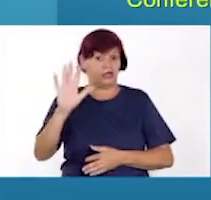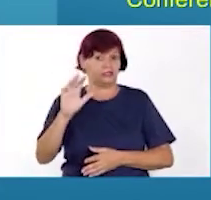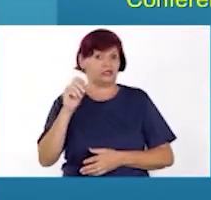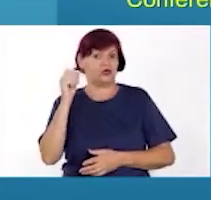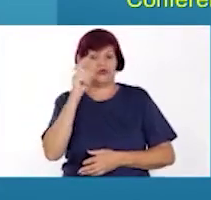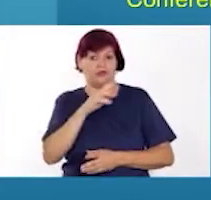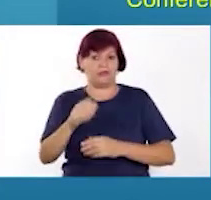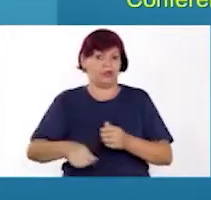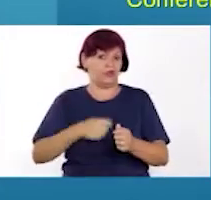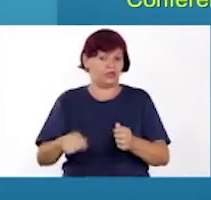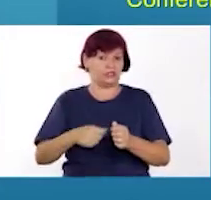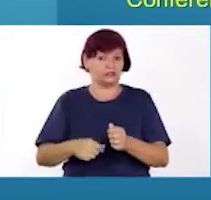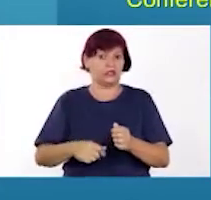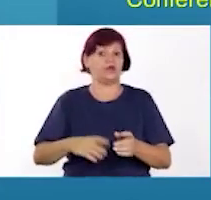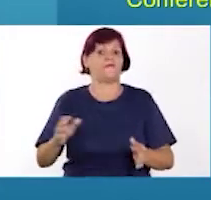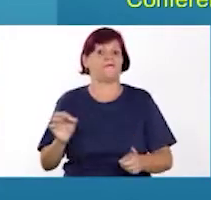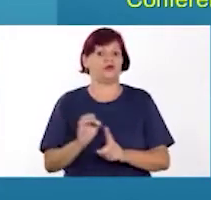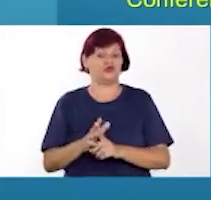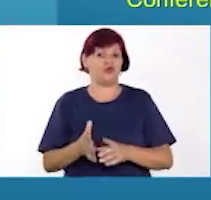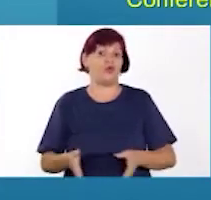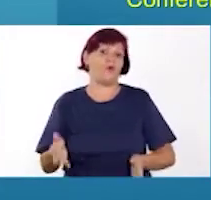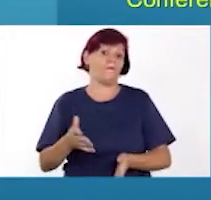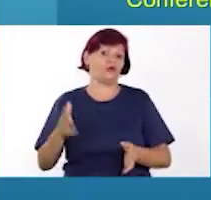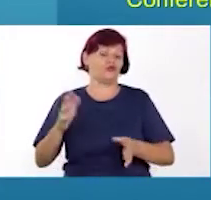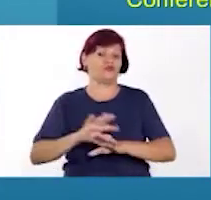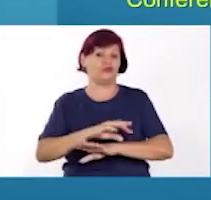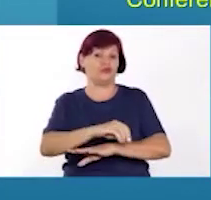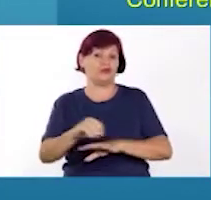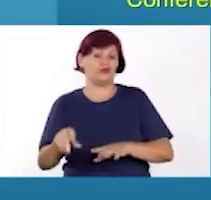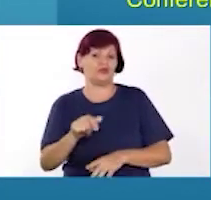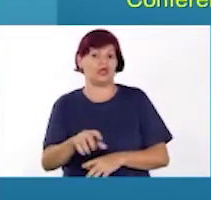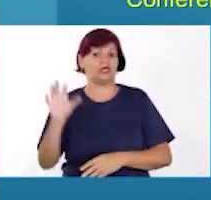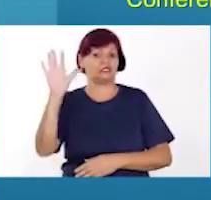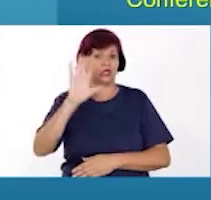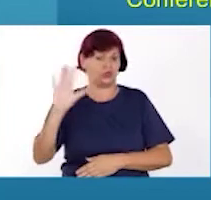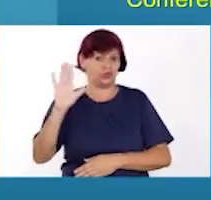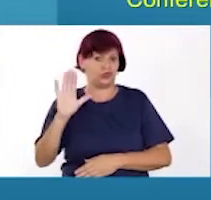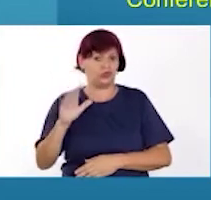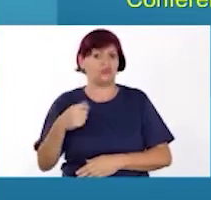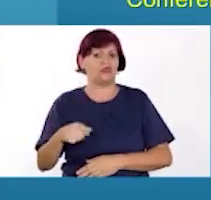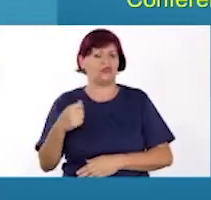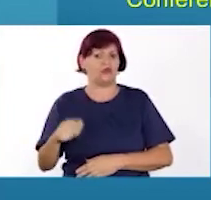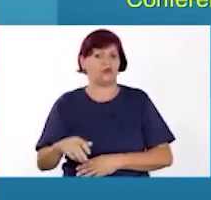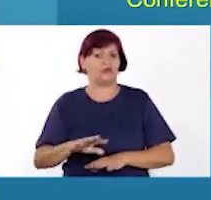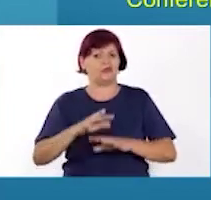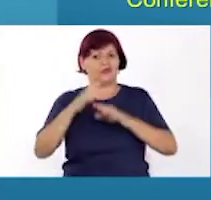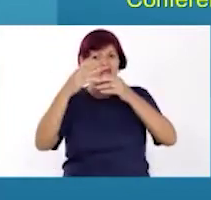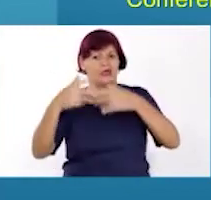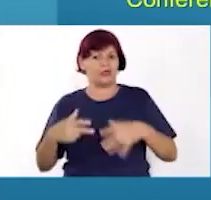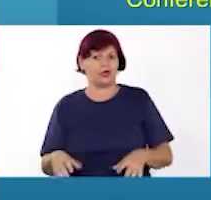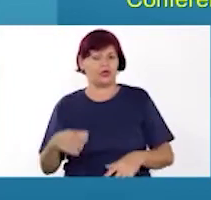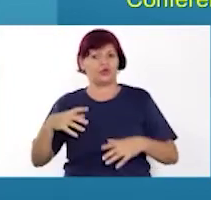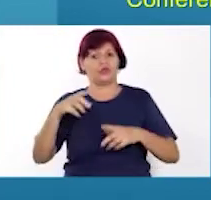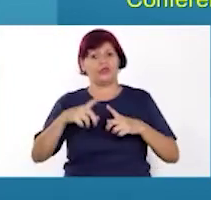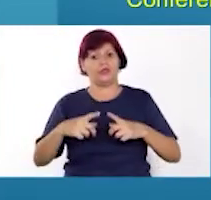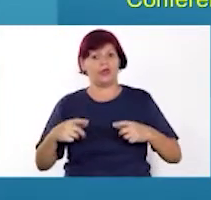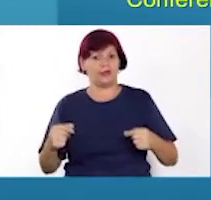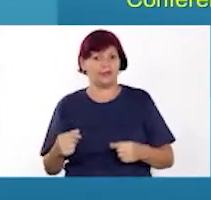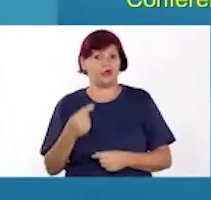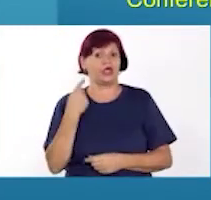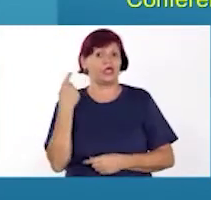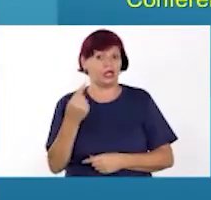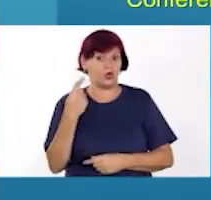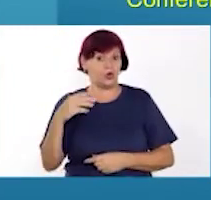el comienzo de un proceso de descolonización en este continente, debido a factores como la derrota de Japón, quien era